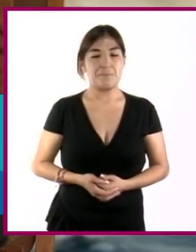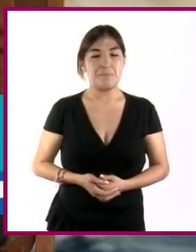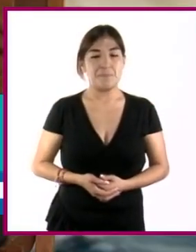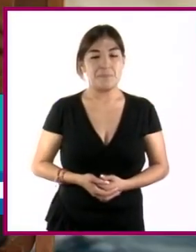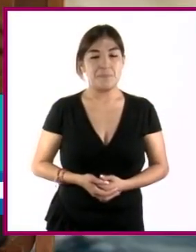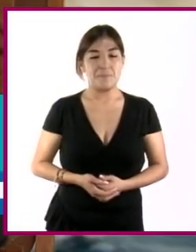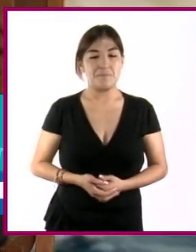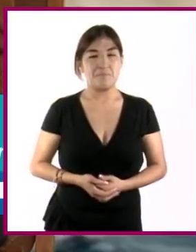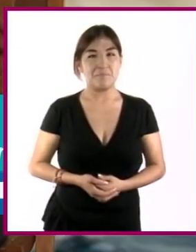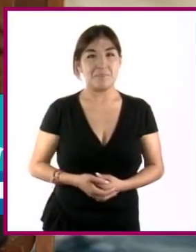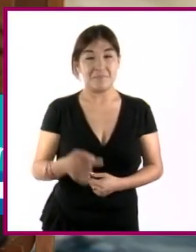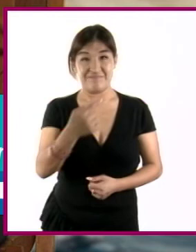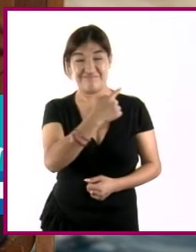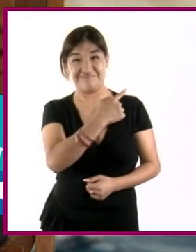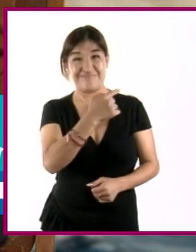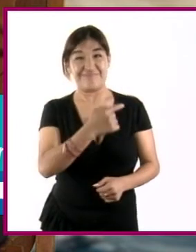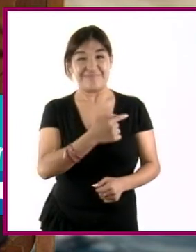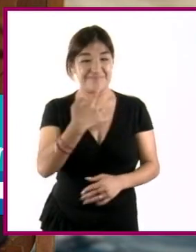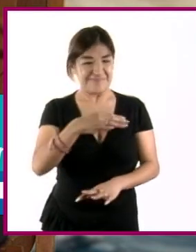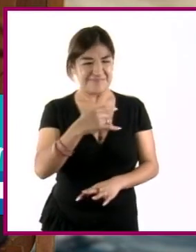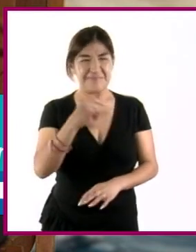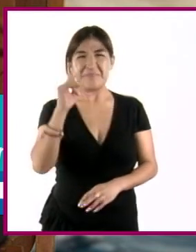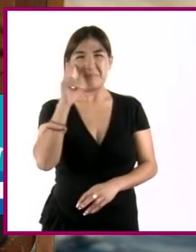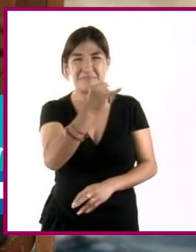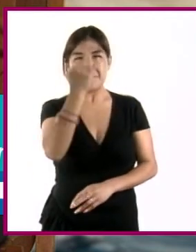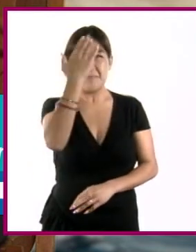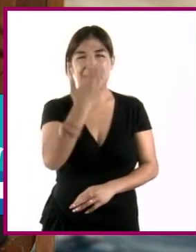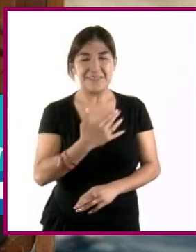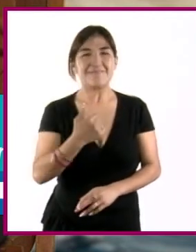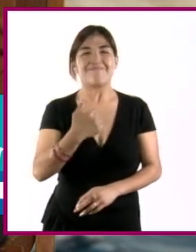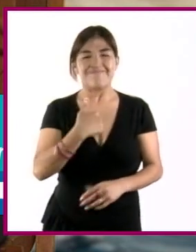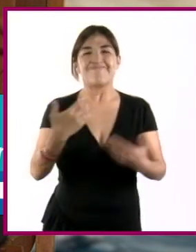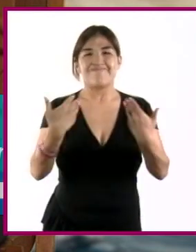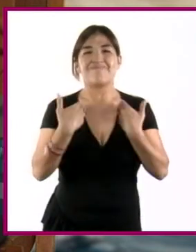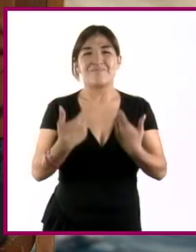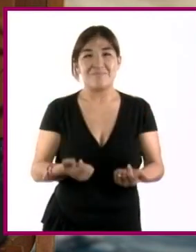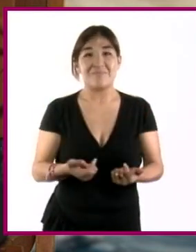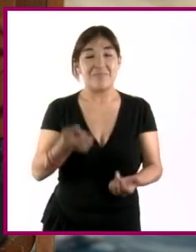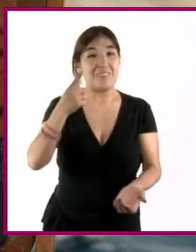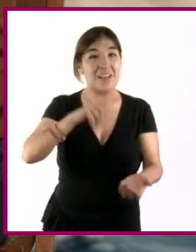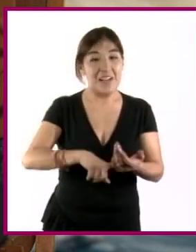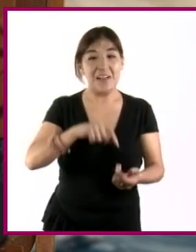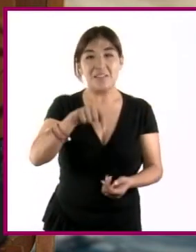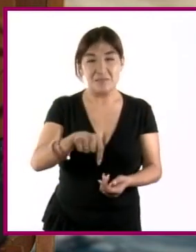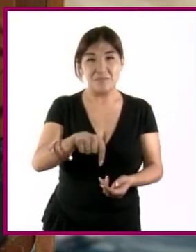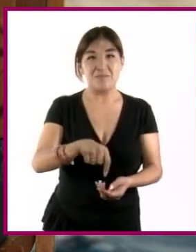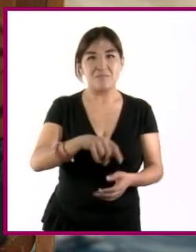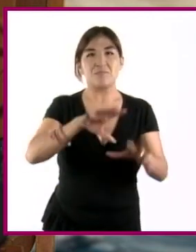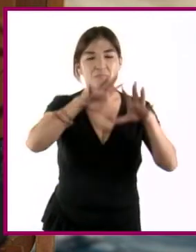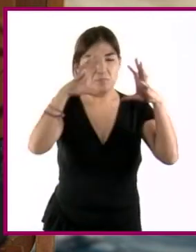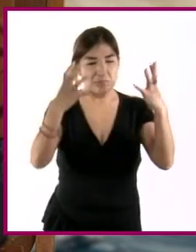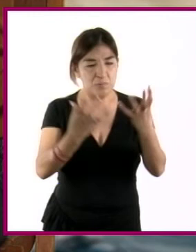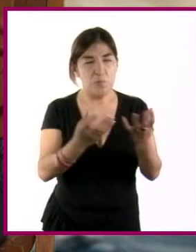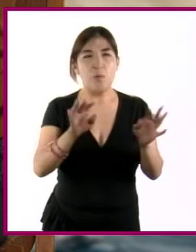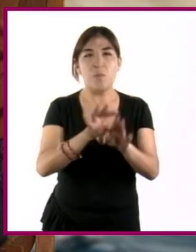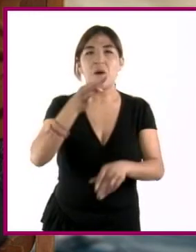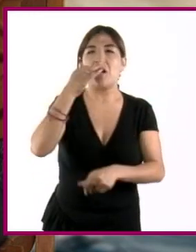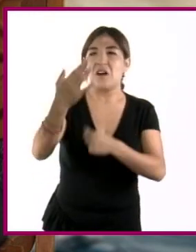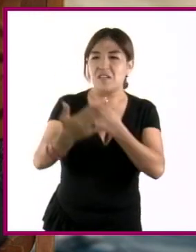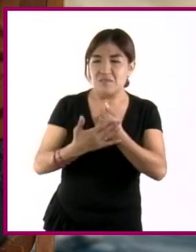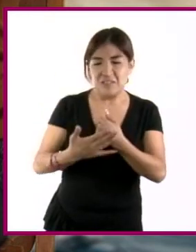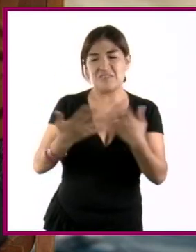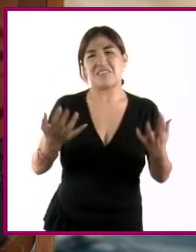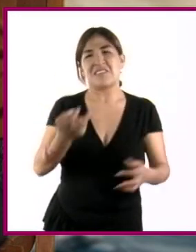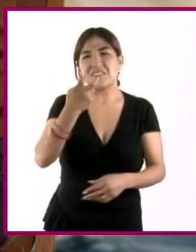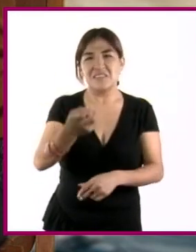Con esta imagen me queda completamente claro que el planeta nos está regresando todo el daño que le ocasionamos con el